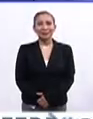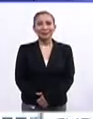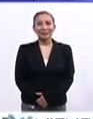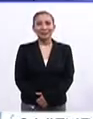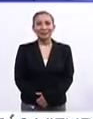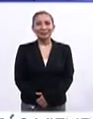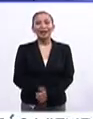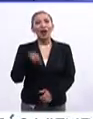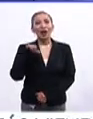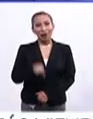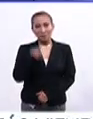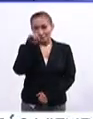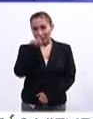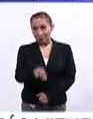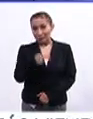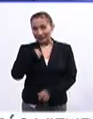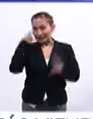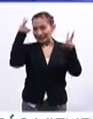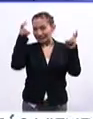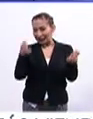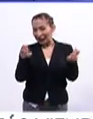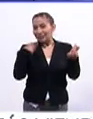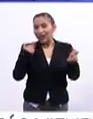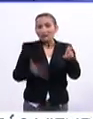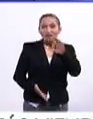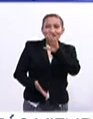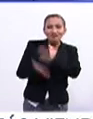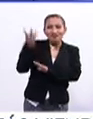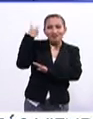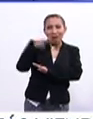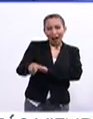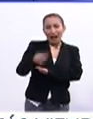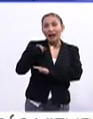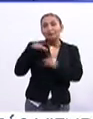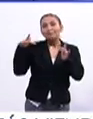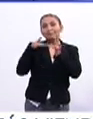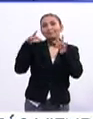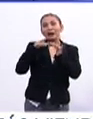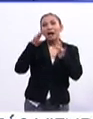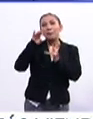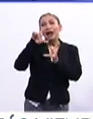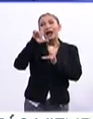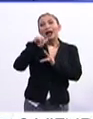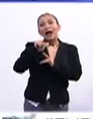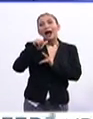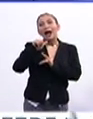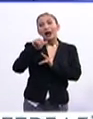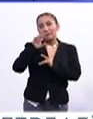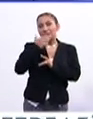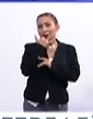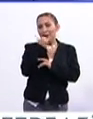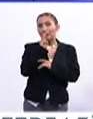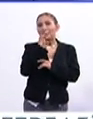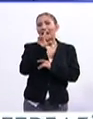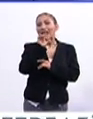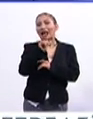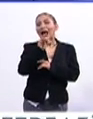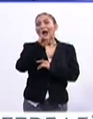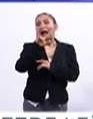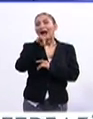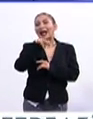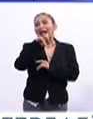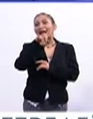Y bueno, hoy precisamente en nuestra sección de movilidad nos enlazamos con Bianca Jacqueline